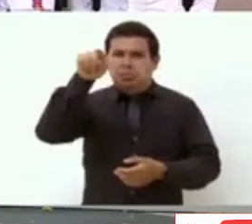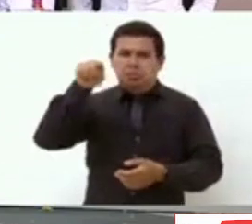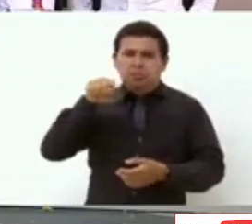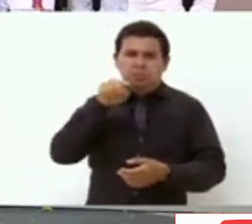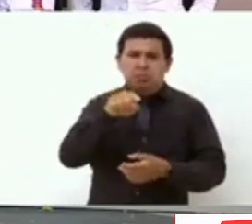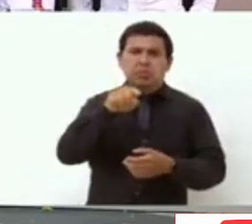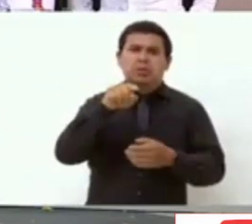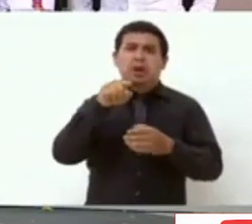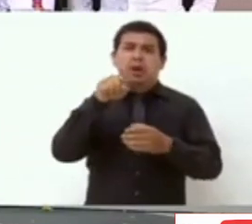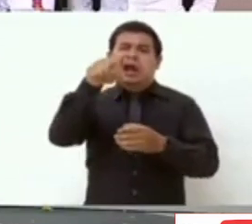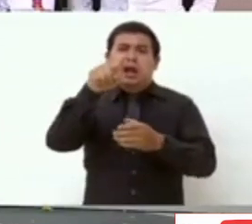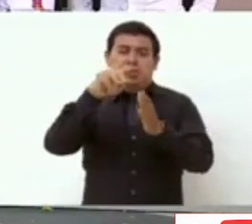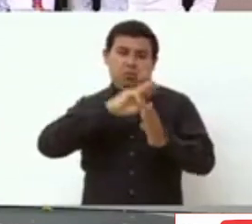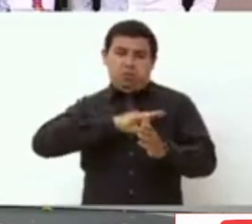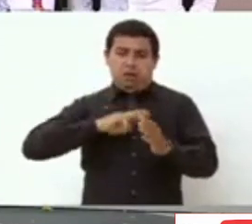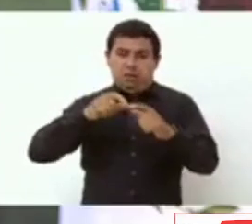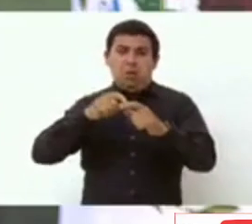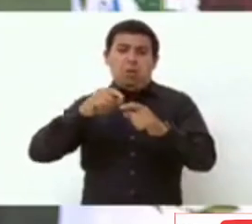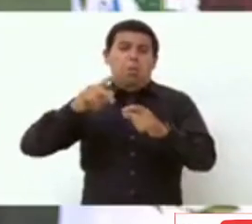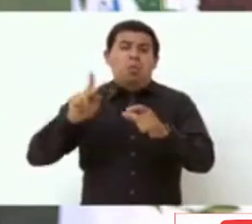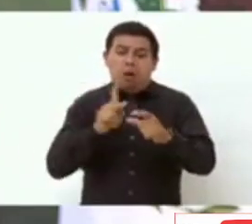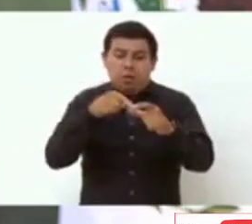hacia su cabecera municipal.